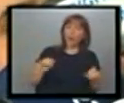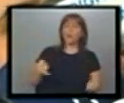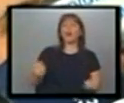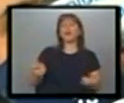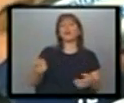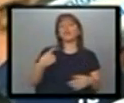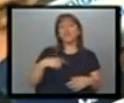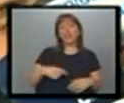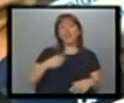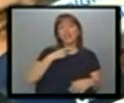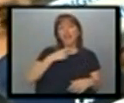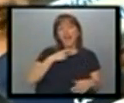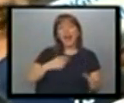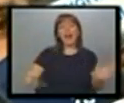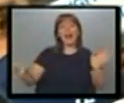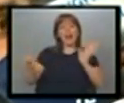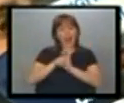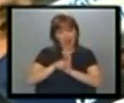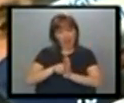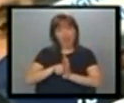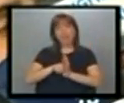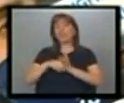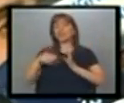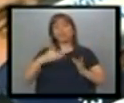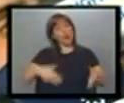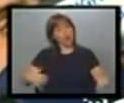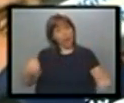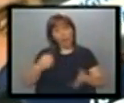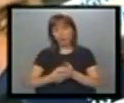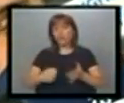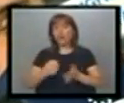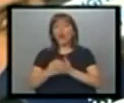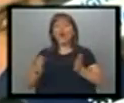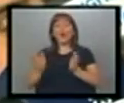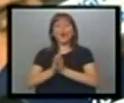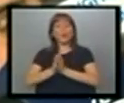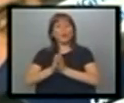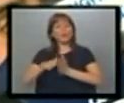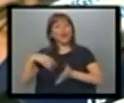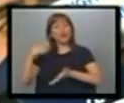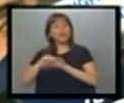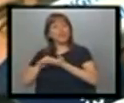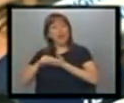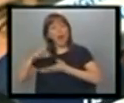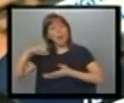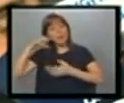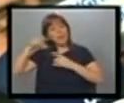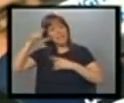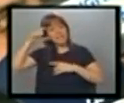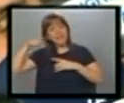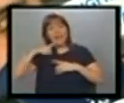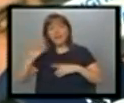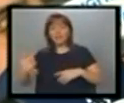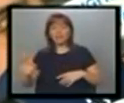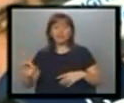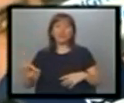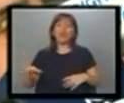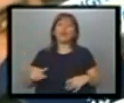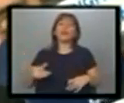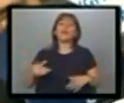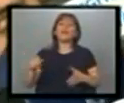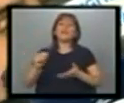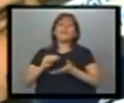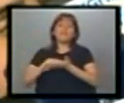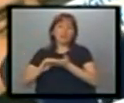para que sea ley. Y la vamos a trabajar en conjunto con el senador Pichetto y otros senadores. En el caso de la media sanción de